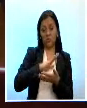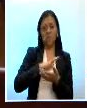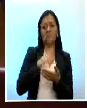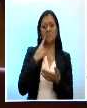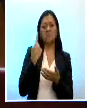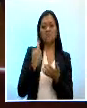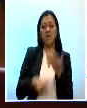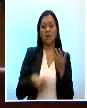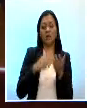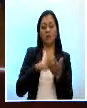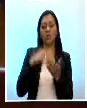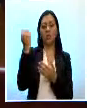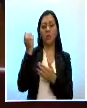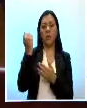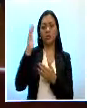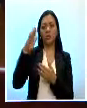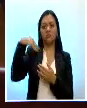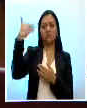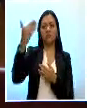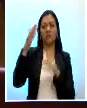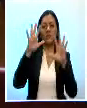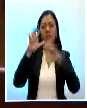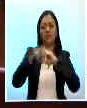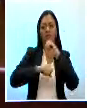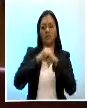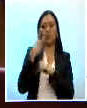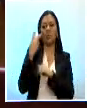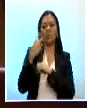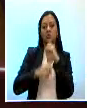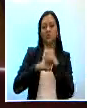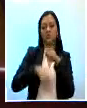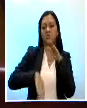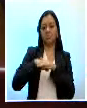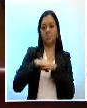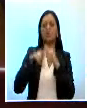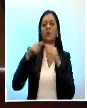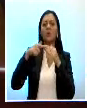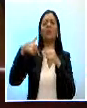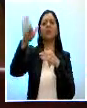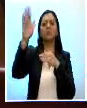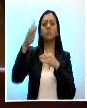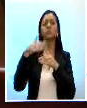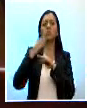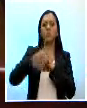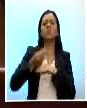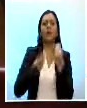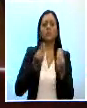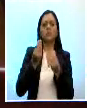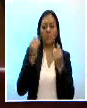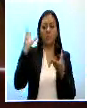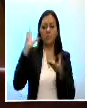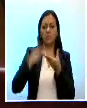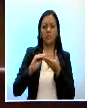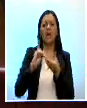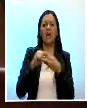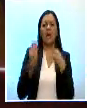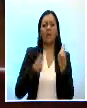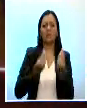para jubilar durante los 10 hasta los 12 años. Y luego después terminan los recursos, ¿con qué